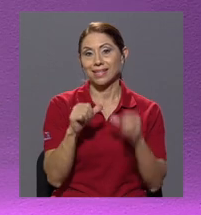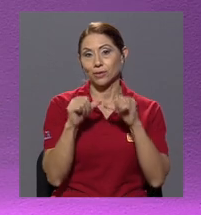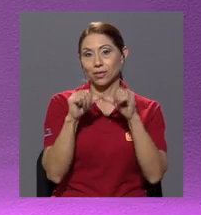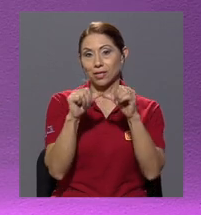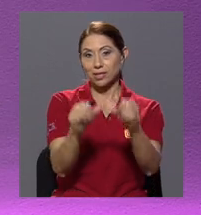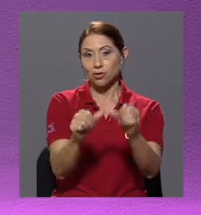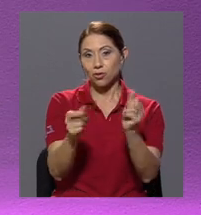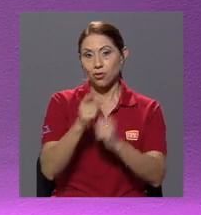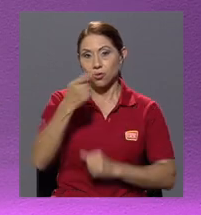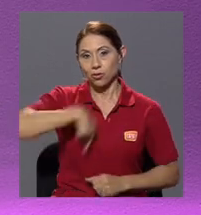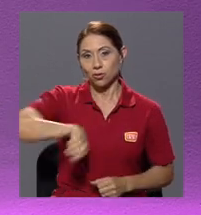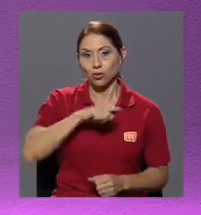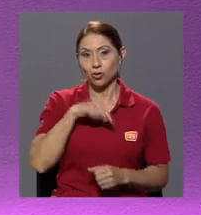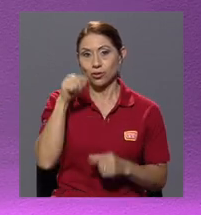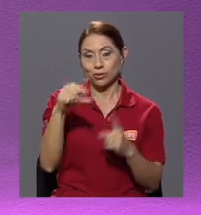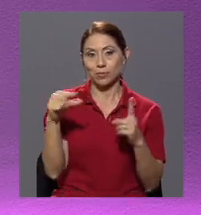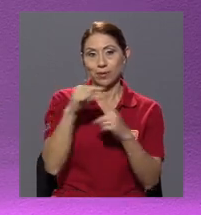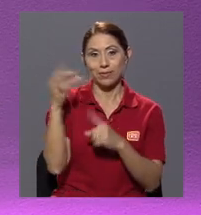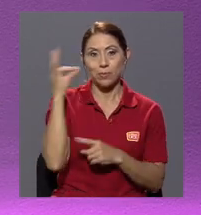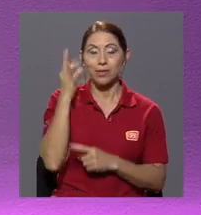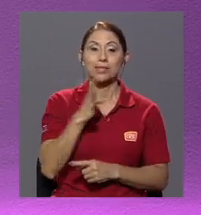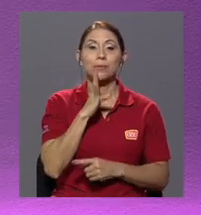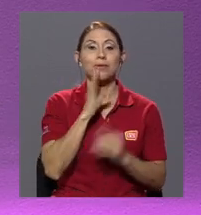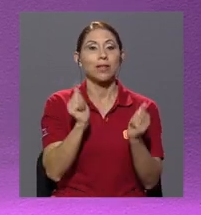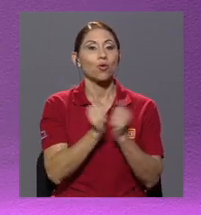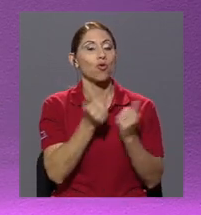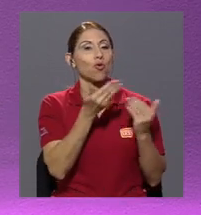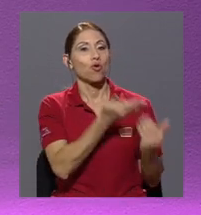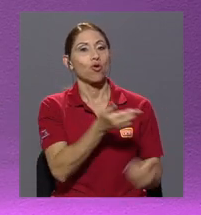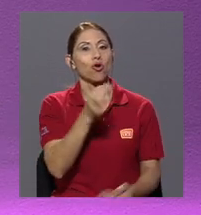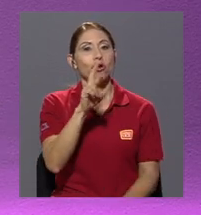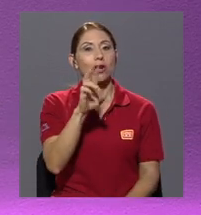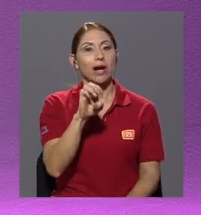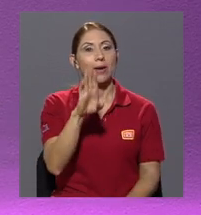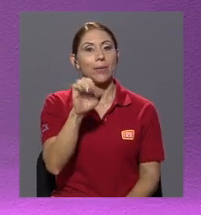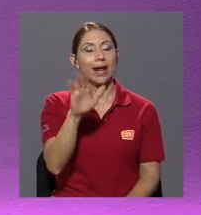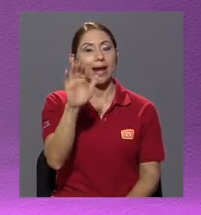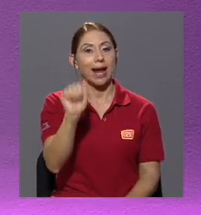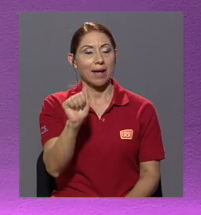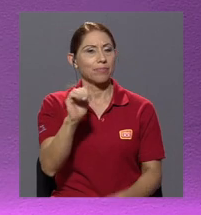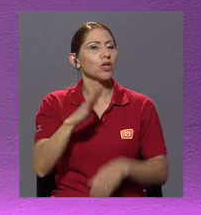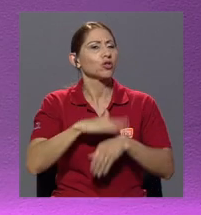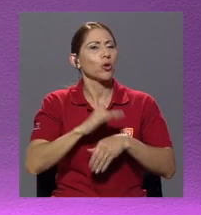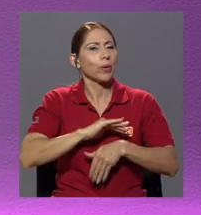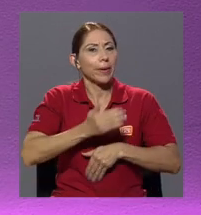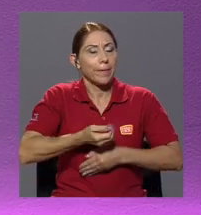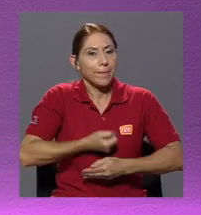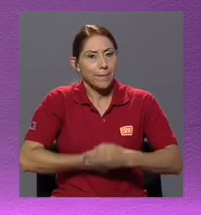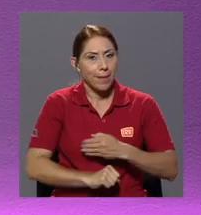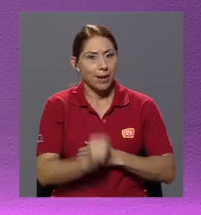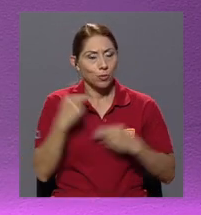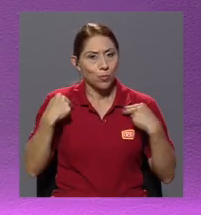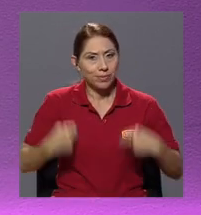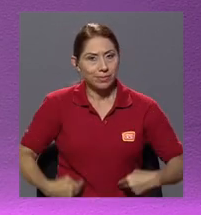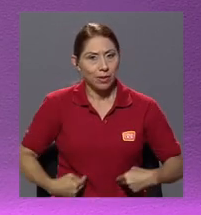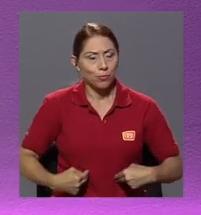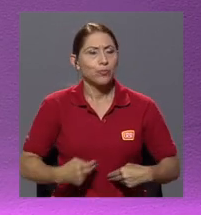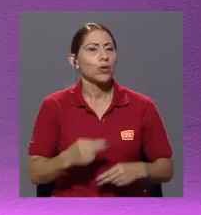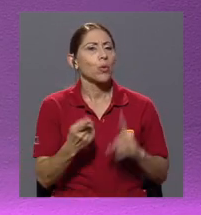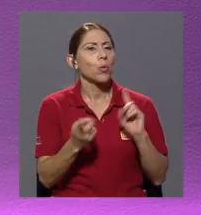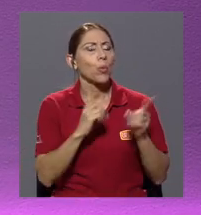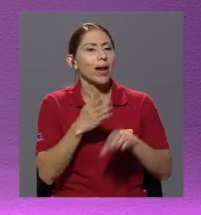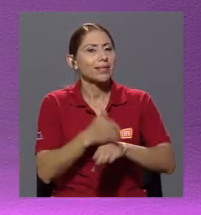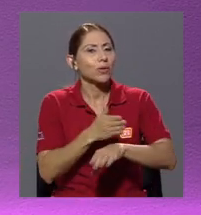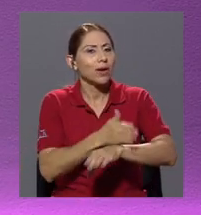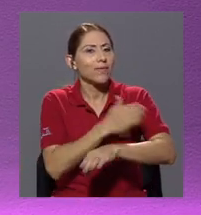gracias por seguir con nosotros esto es palabra de mujer y estamos hablando con rebeca sobre parto humanizado rebeca hablamos cuál ha sido